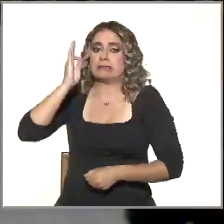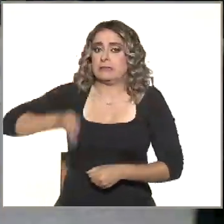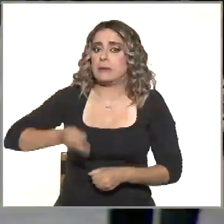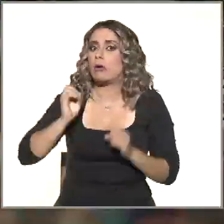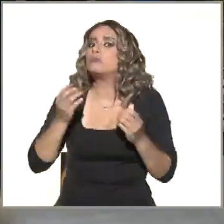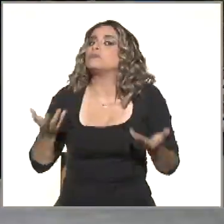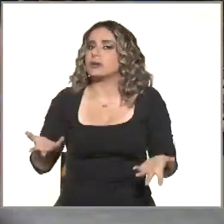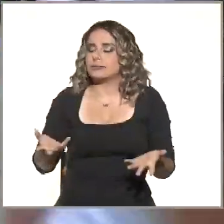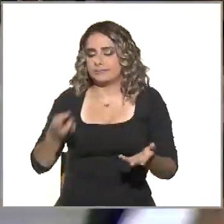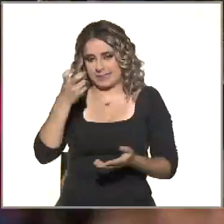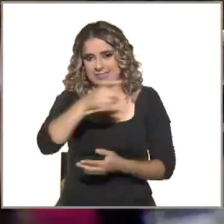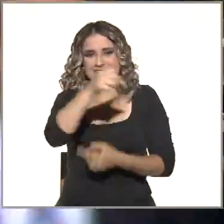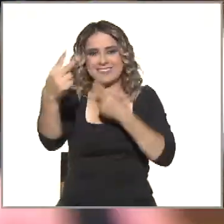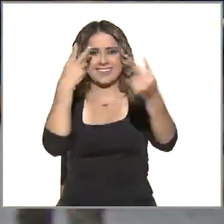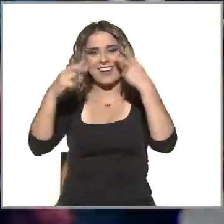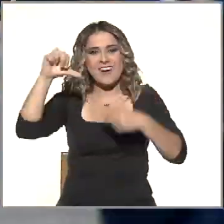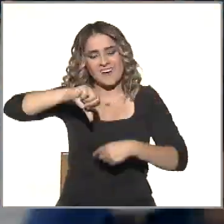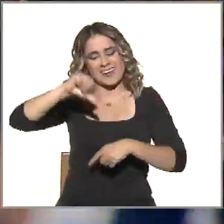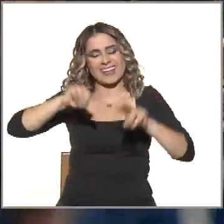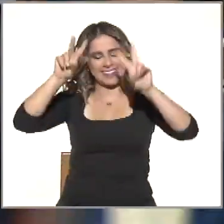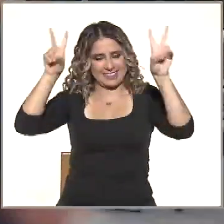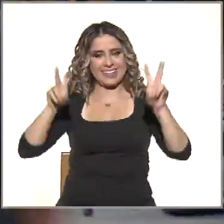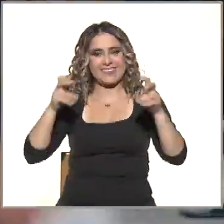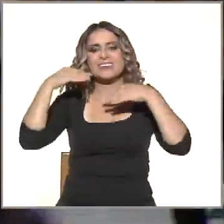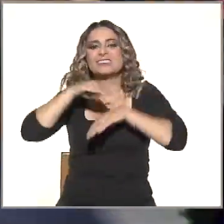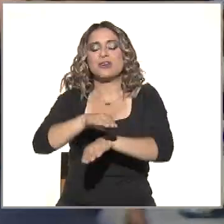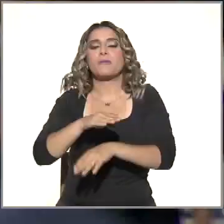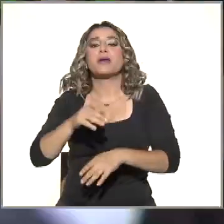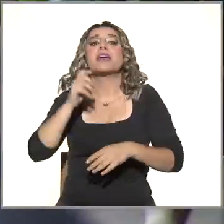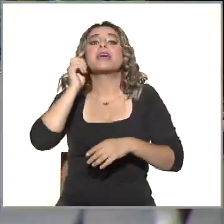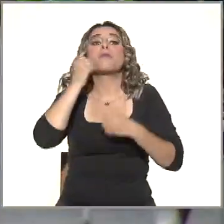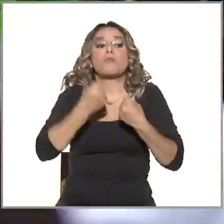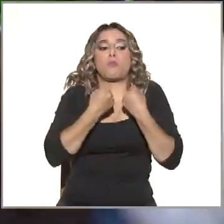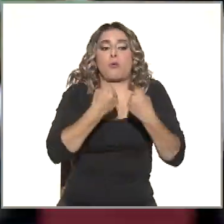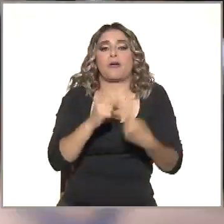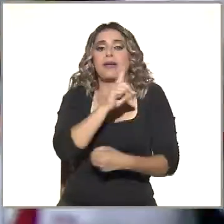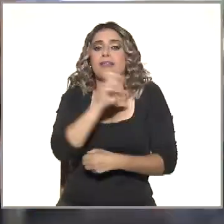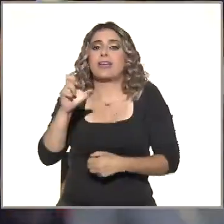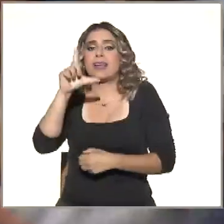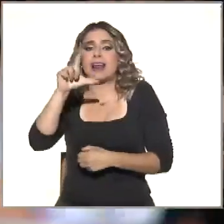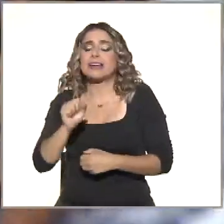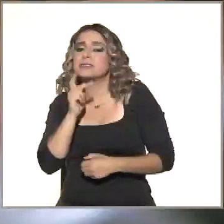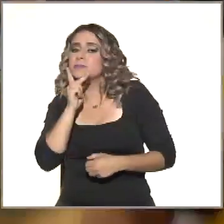nosotros porque hablaremos acerca del poder de las palabras.